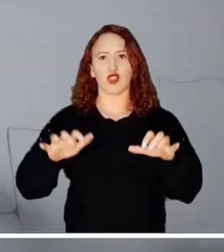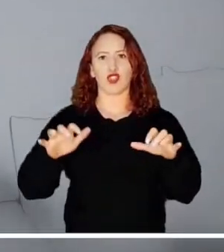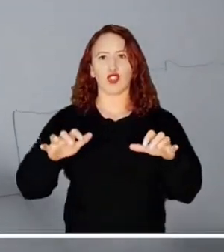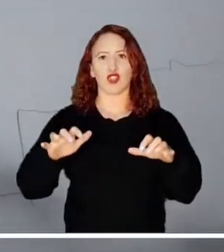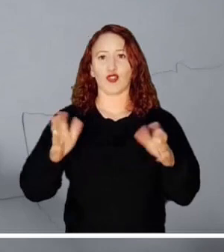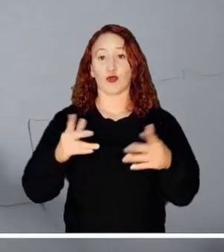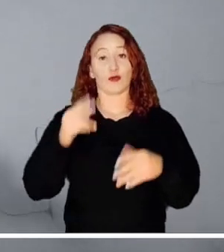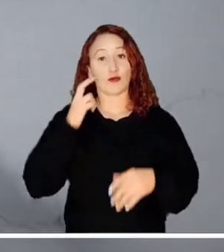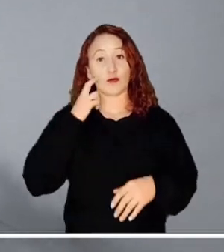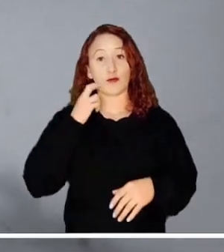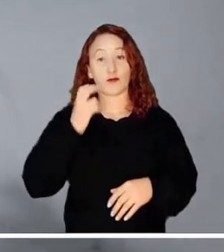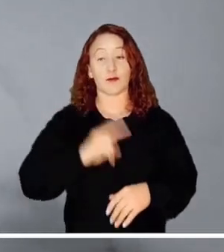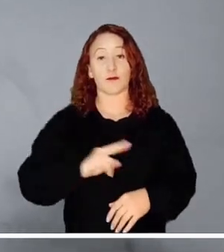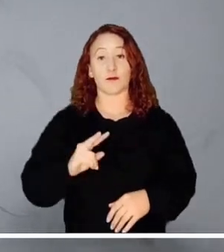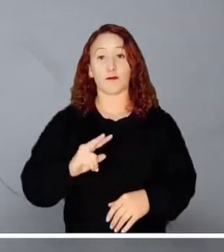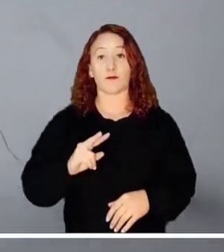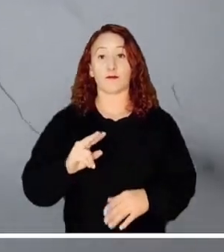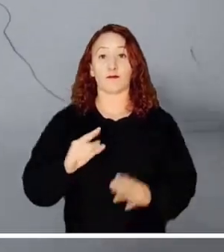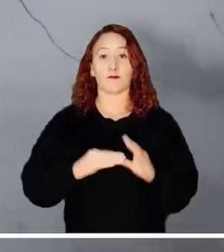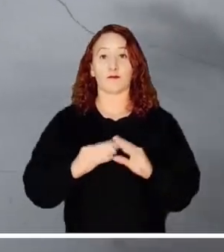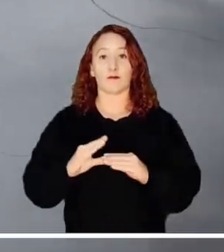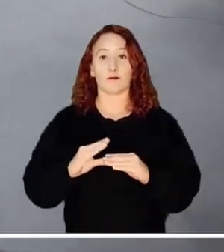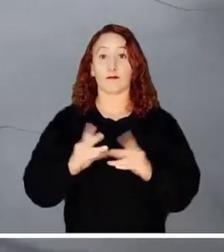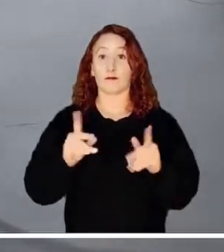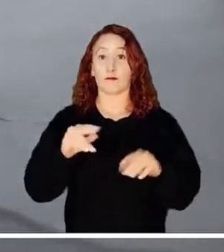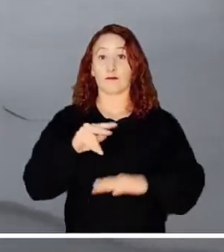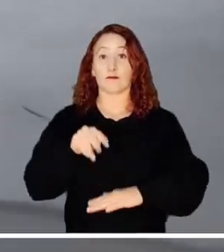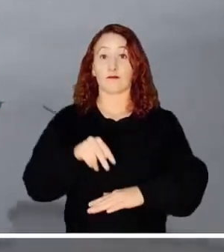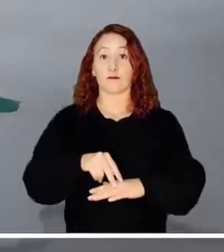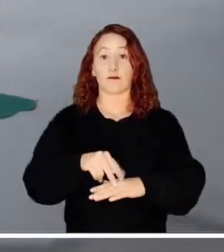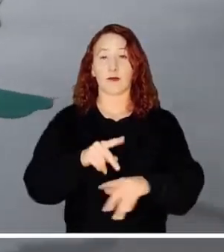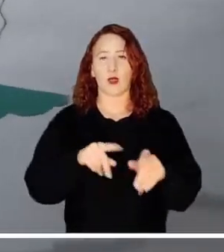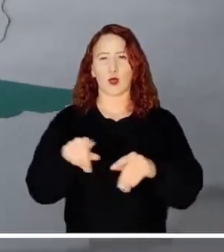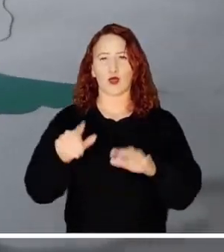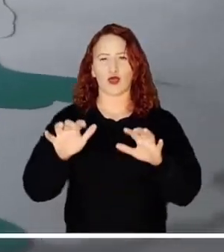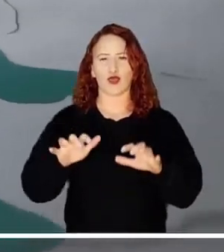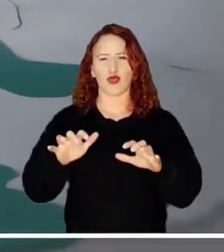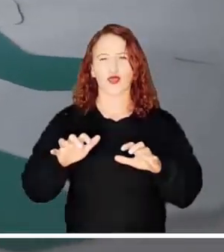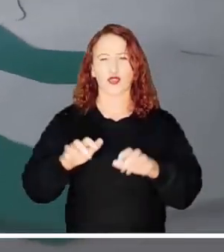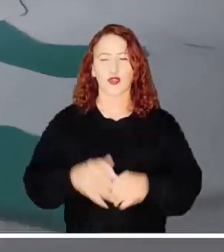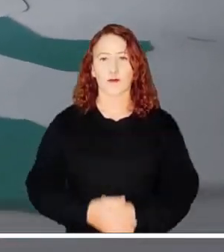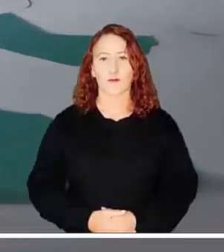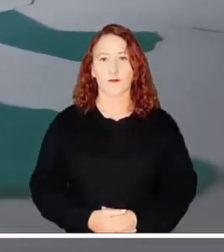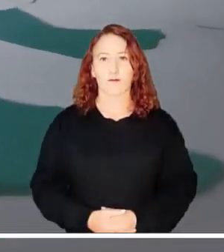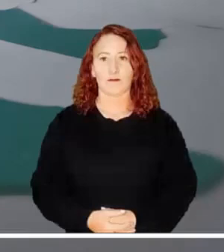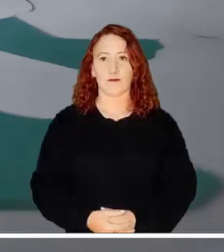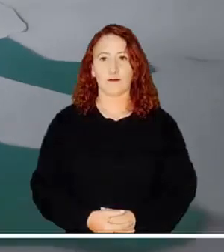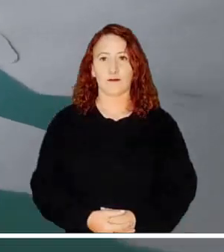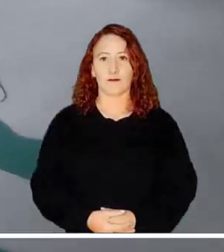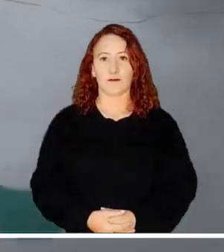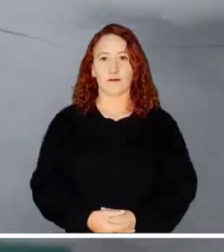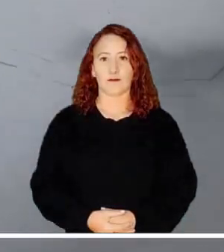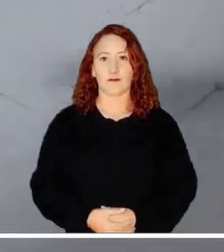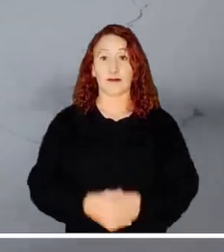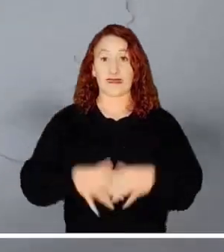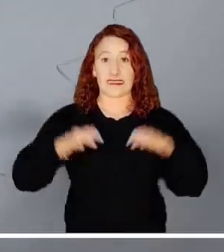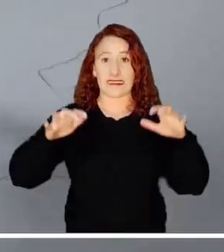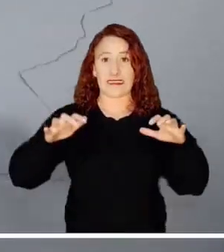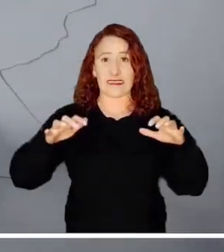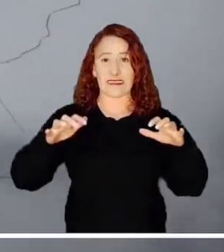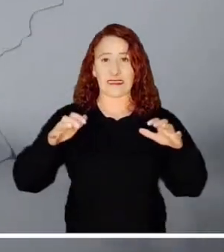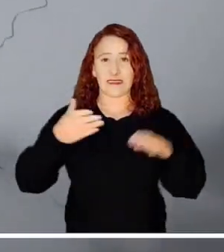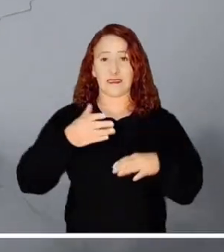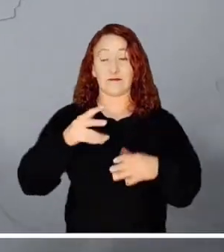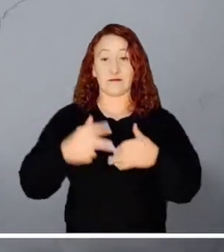islas. En el Pacífico persistirán las lluvias de los departamentos de Chocó, Valle del Cauca y Cauca. También en Nariño